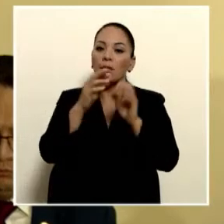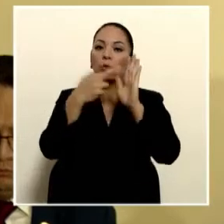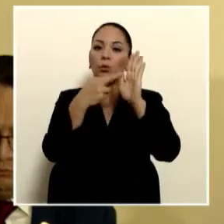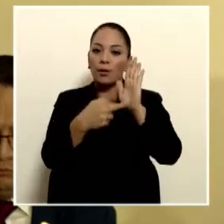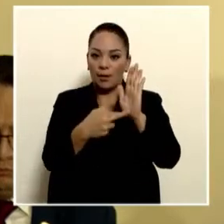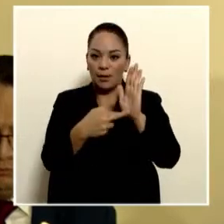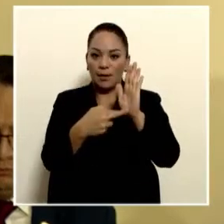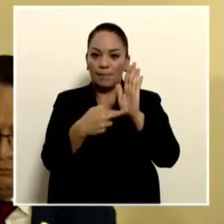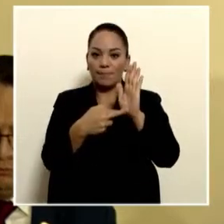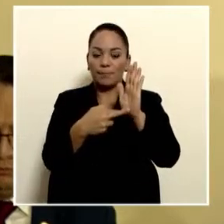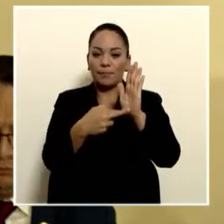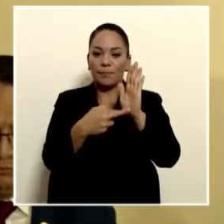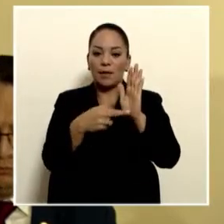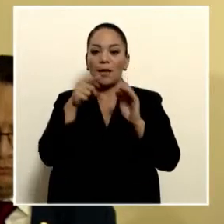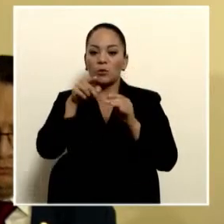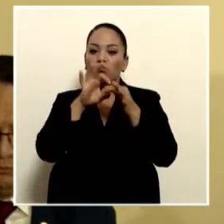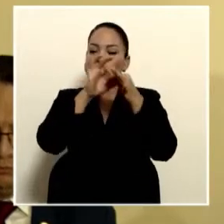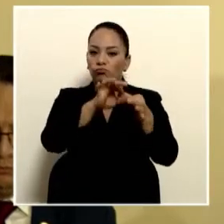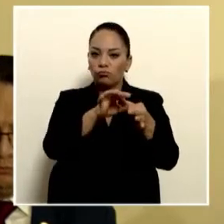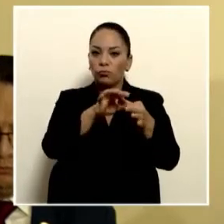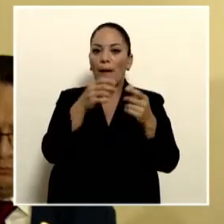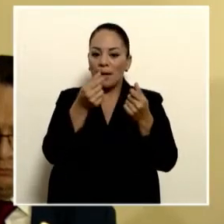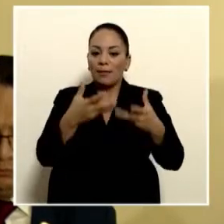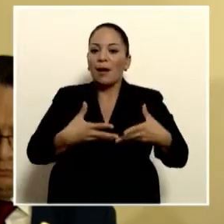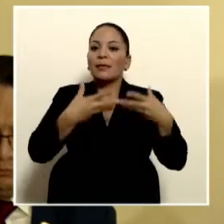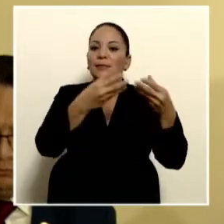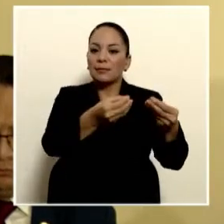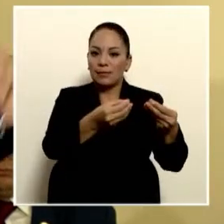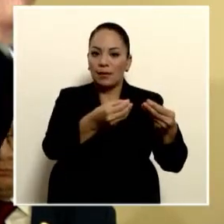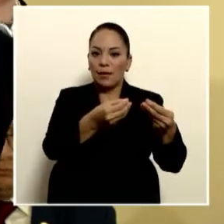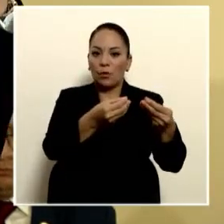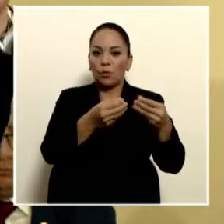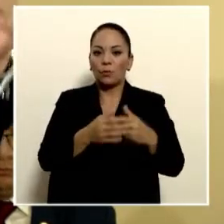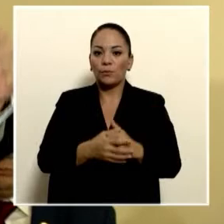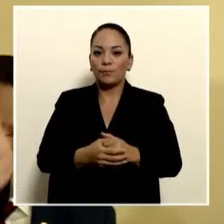regla se hacía sobre lo gastado y había un